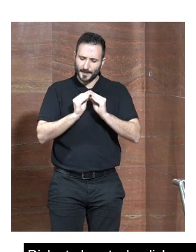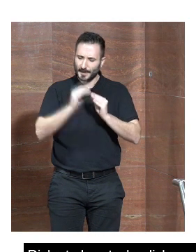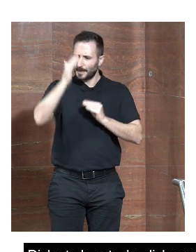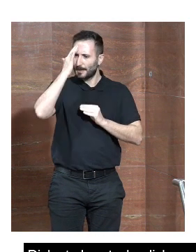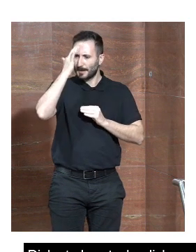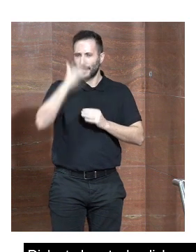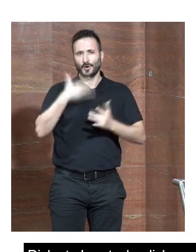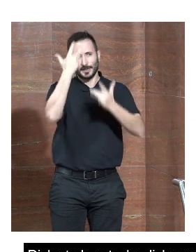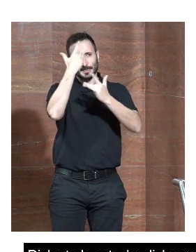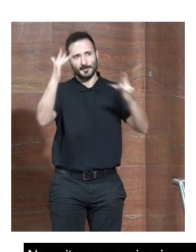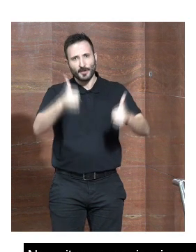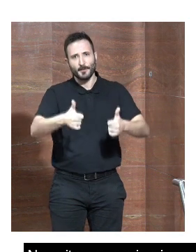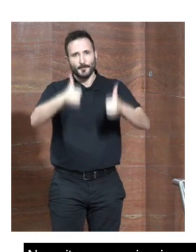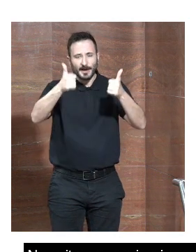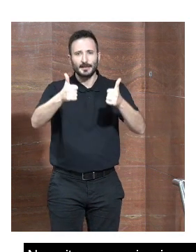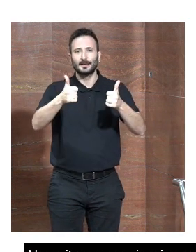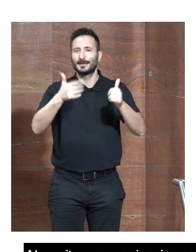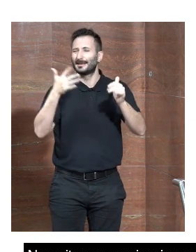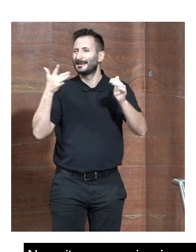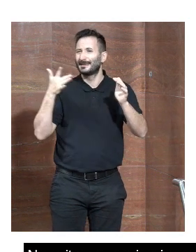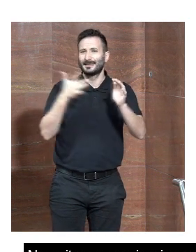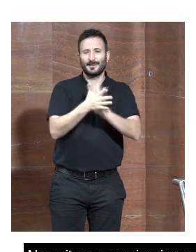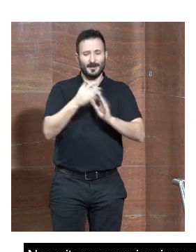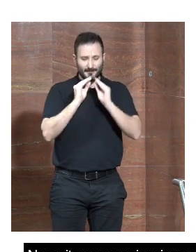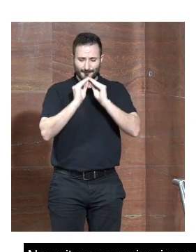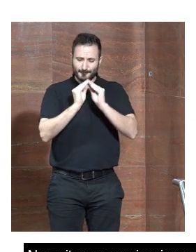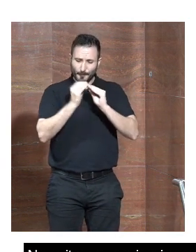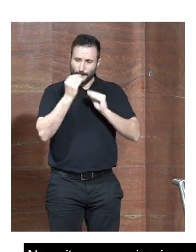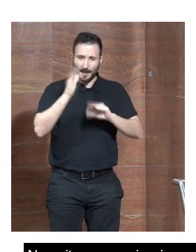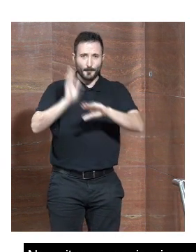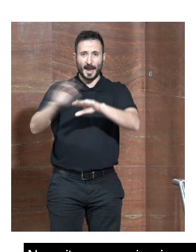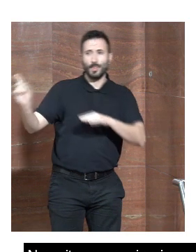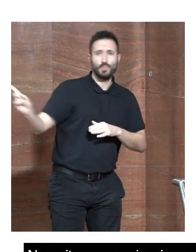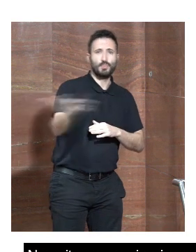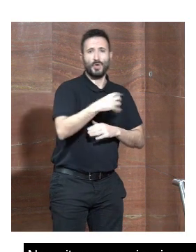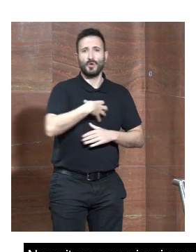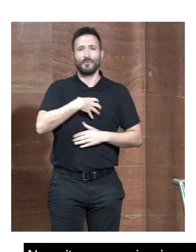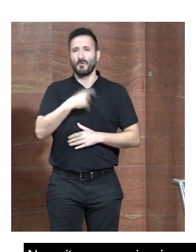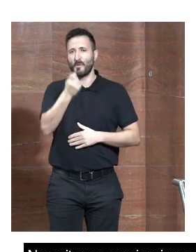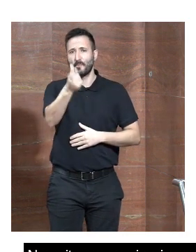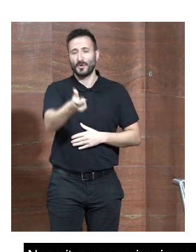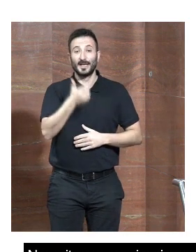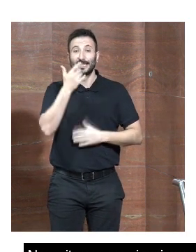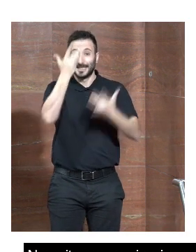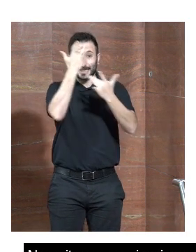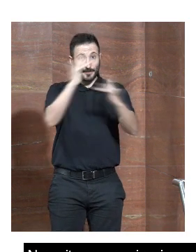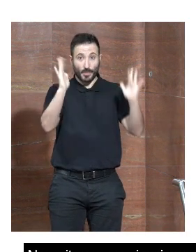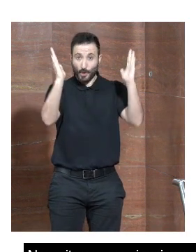estuvieras sensibilizado y concienciado, te costaría nada hacerlo bien para todos. Y en cambio, si no lo estás, es que